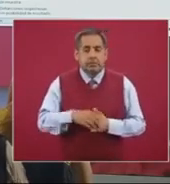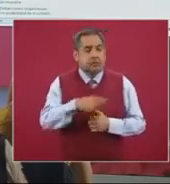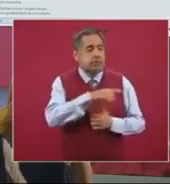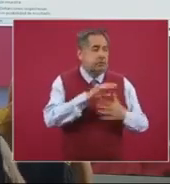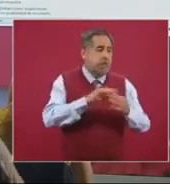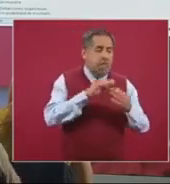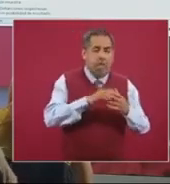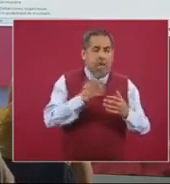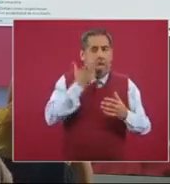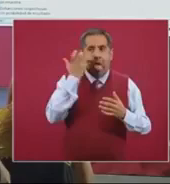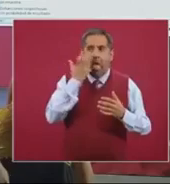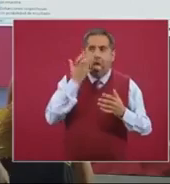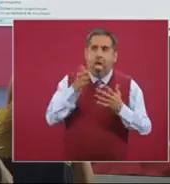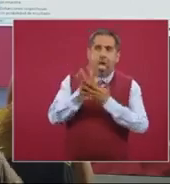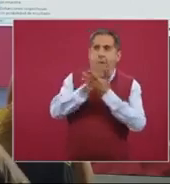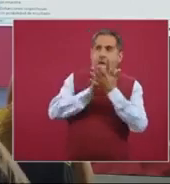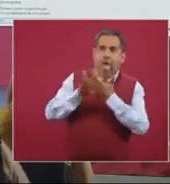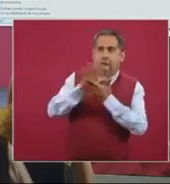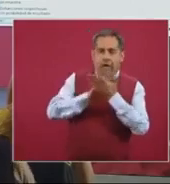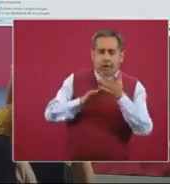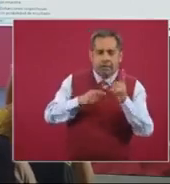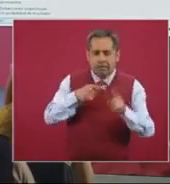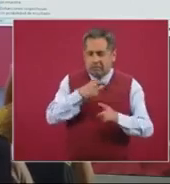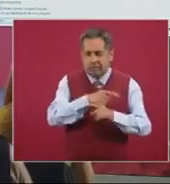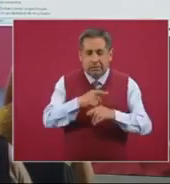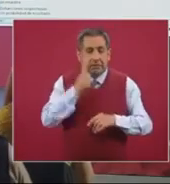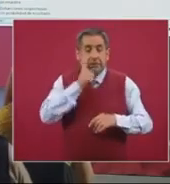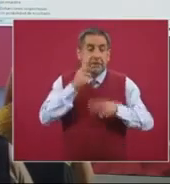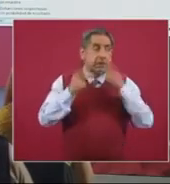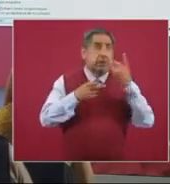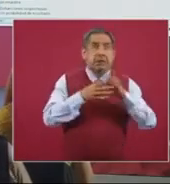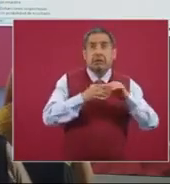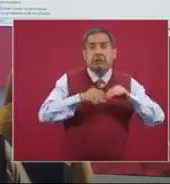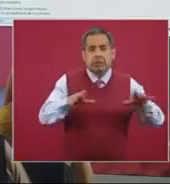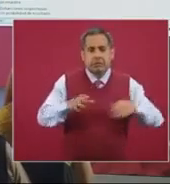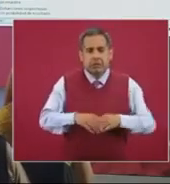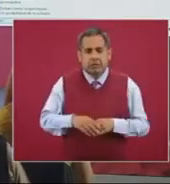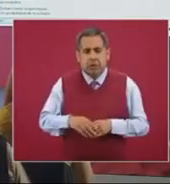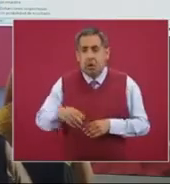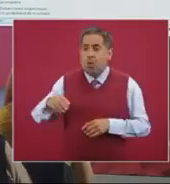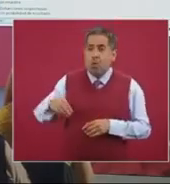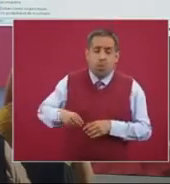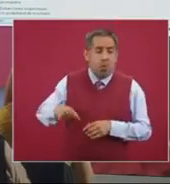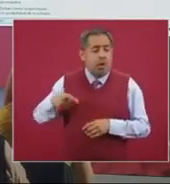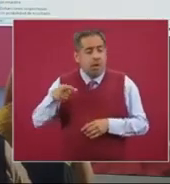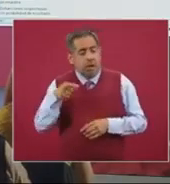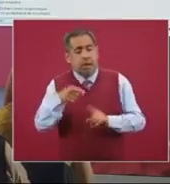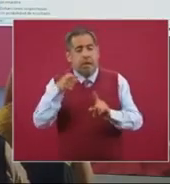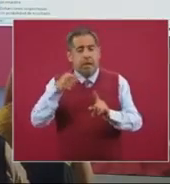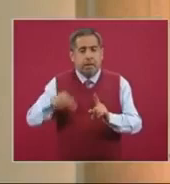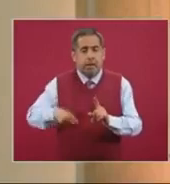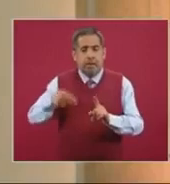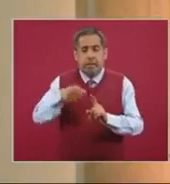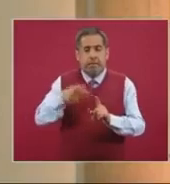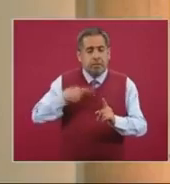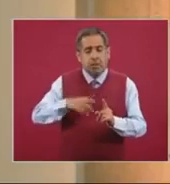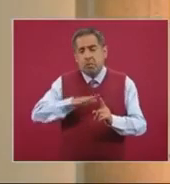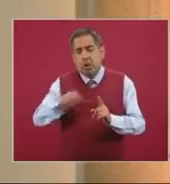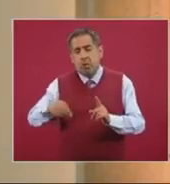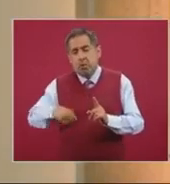aficionados a distorsionar la información, la nota que sacan es: culpan a las personas de la